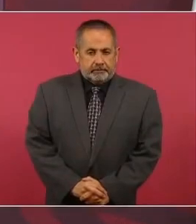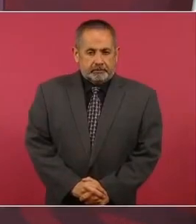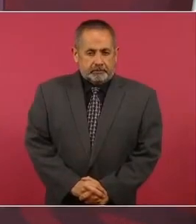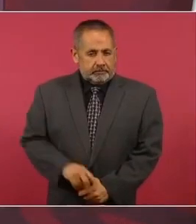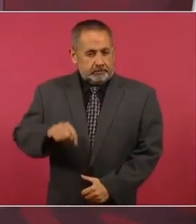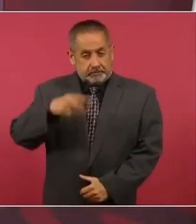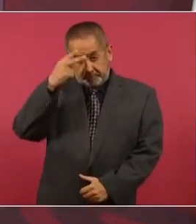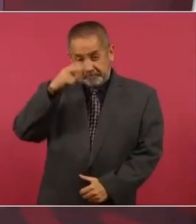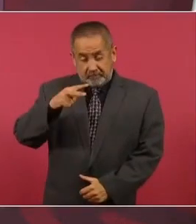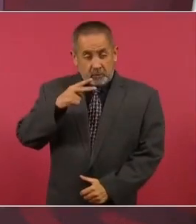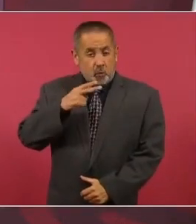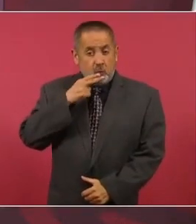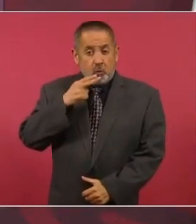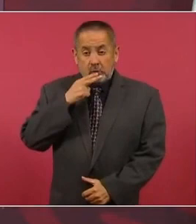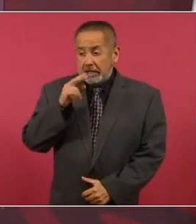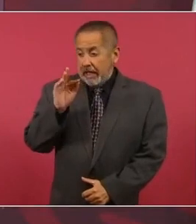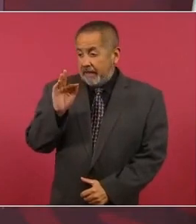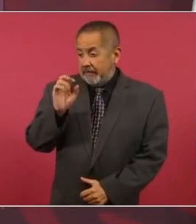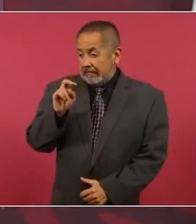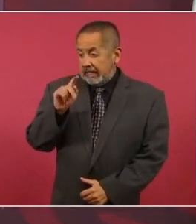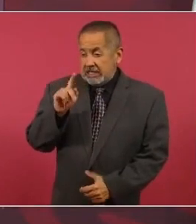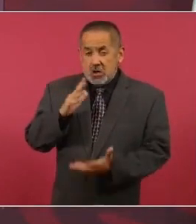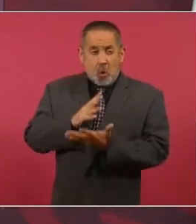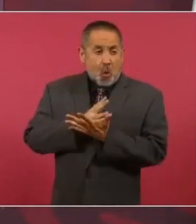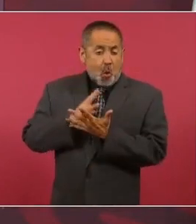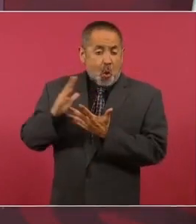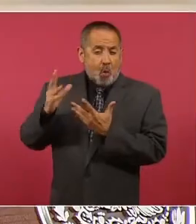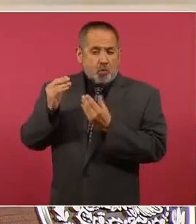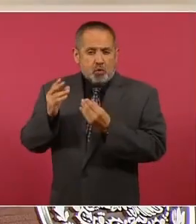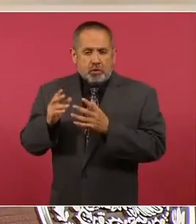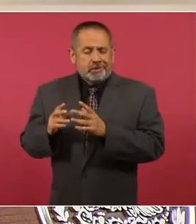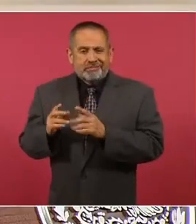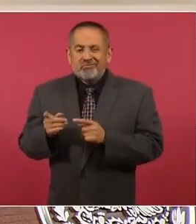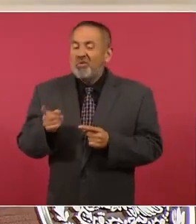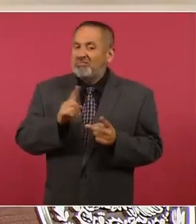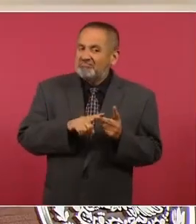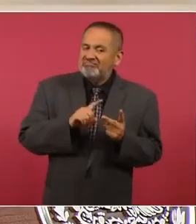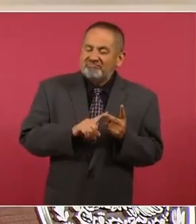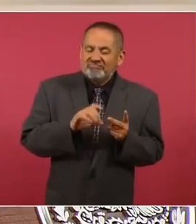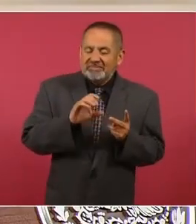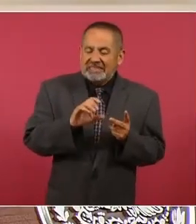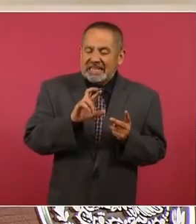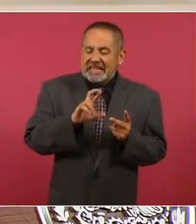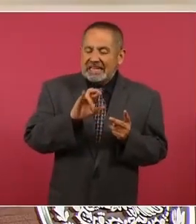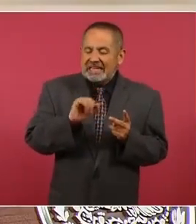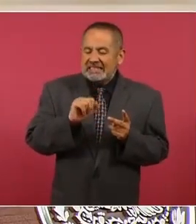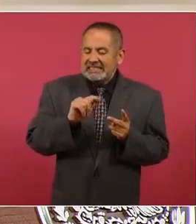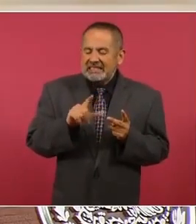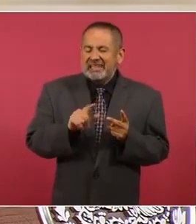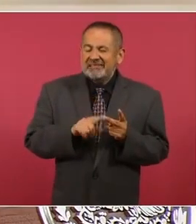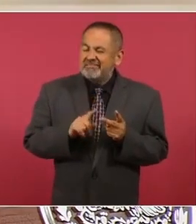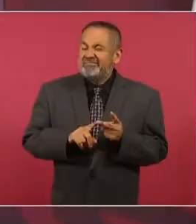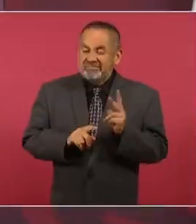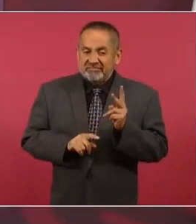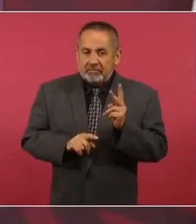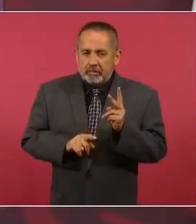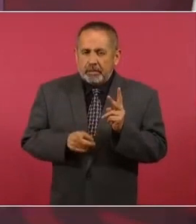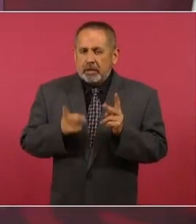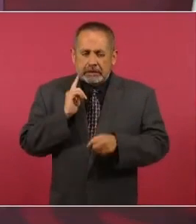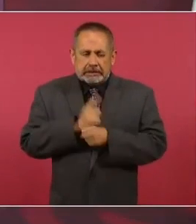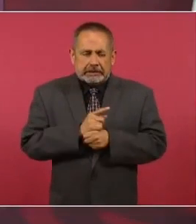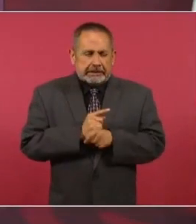elevado de fentanilo, sí, cristal, pero también muy